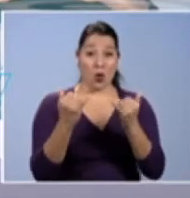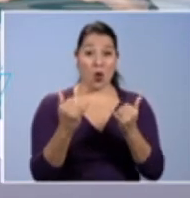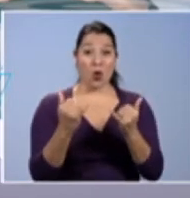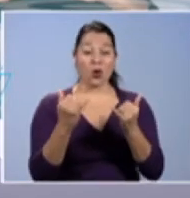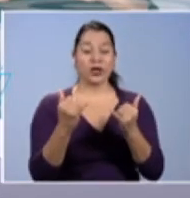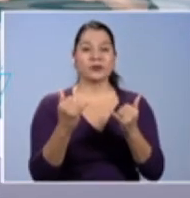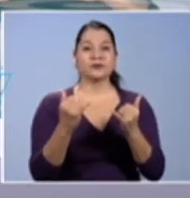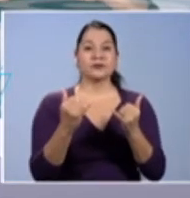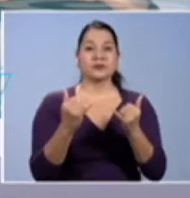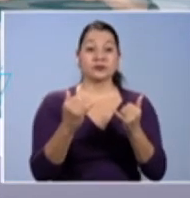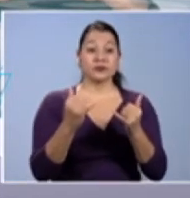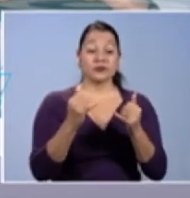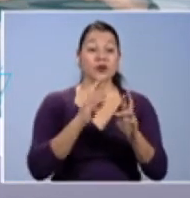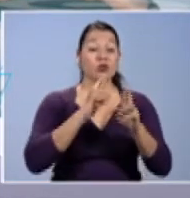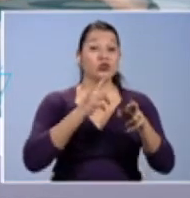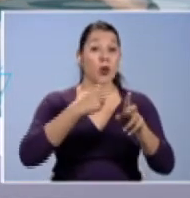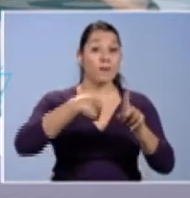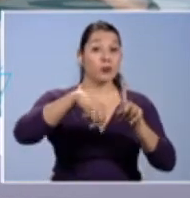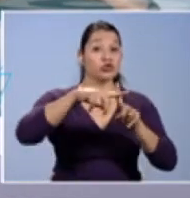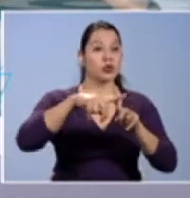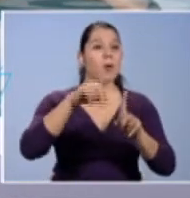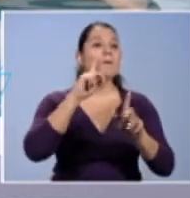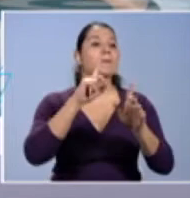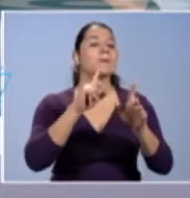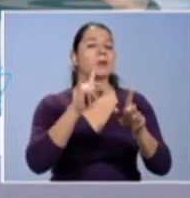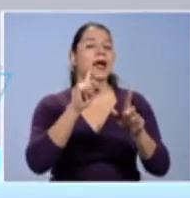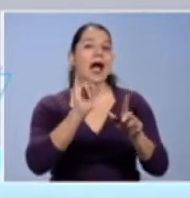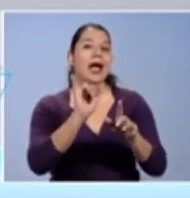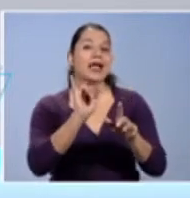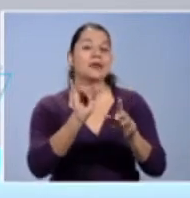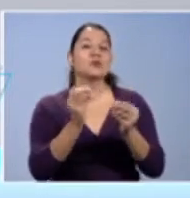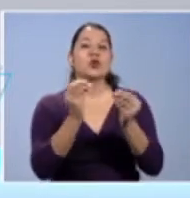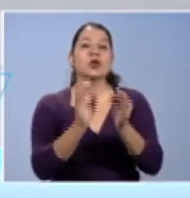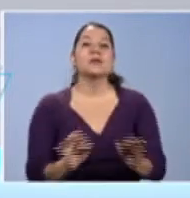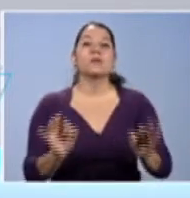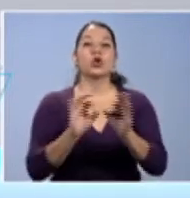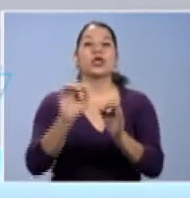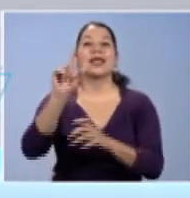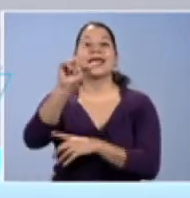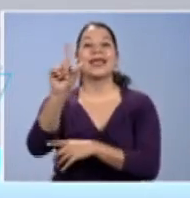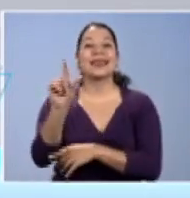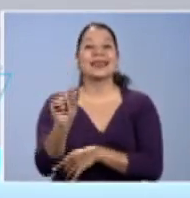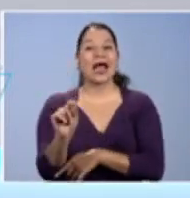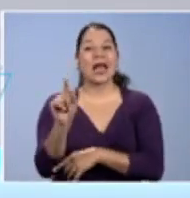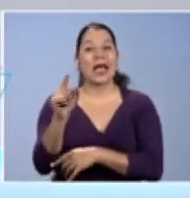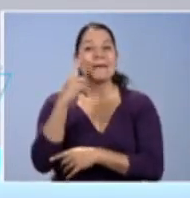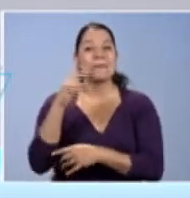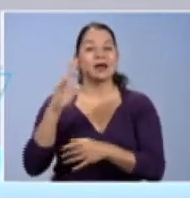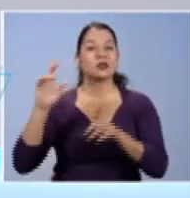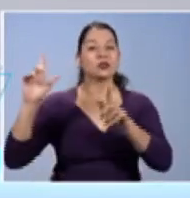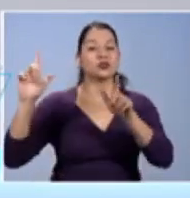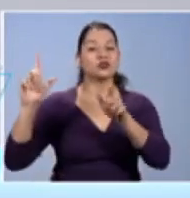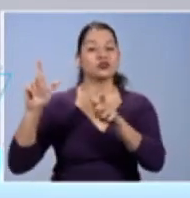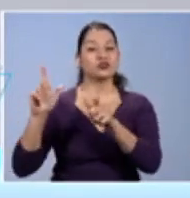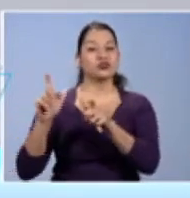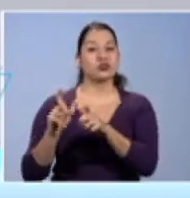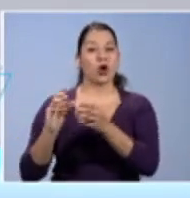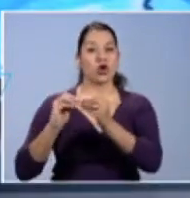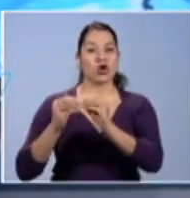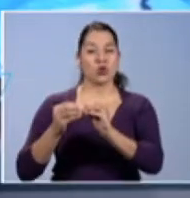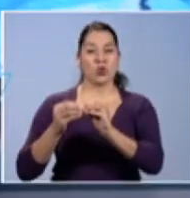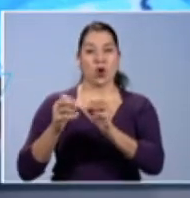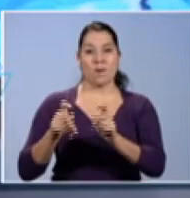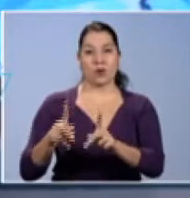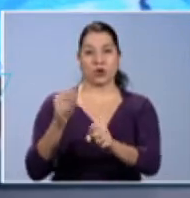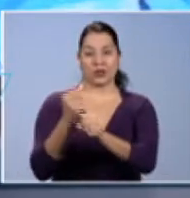que nosotros marcamos, sobresalta, por ejemplo, el caso de Italia, que en el caso de Italia sí hay una tendencia negativa a la reducción de empleos. Ahora